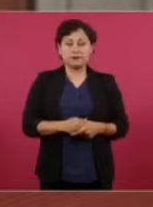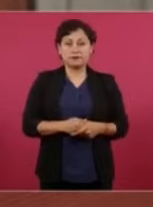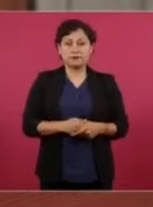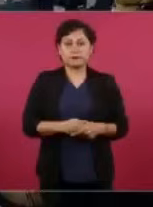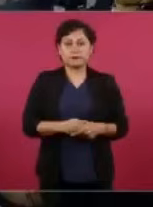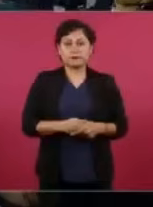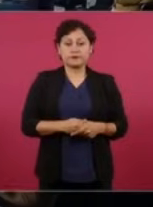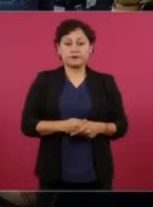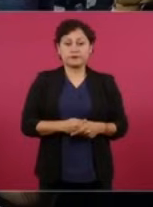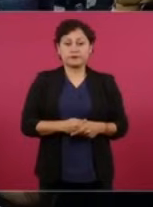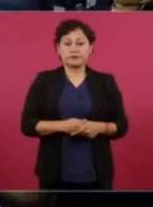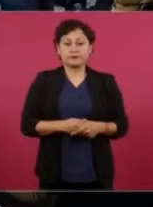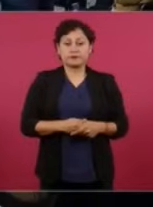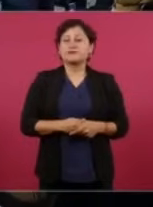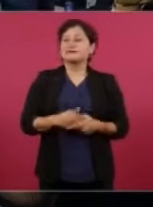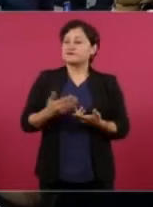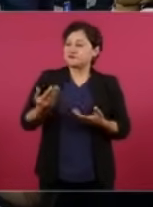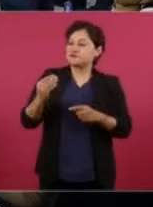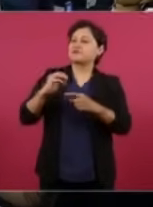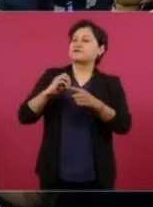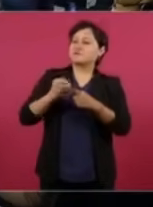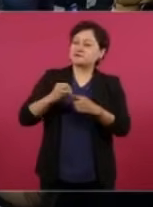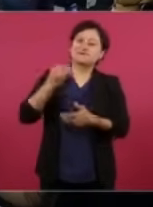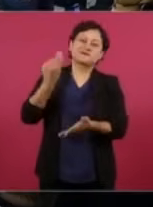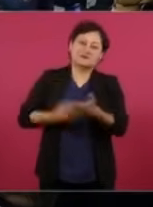Pablo, faltaron los frijoles, sí.